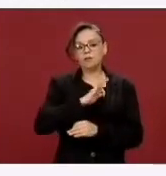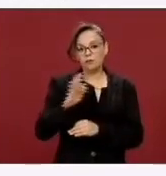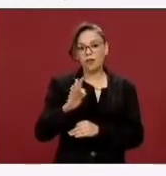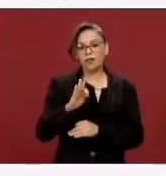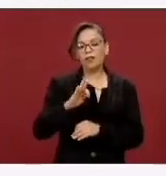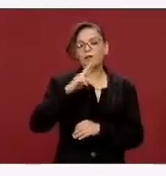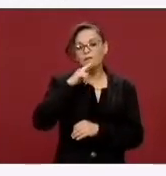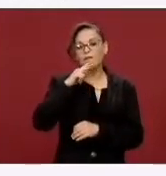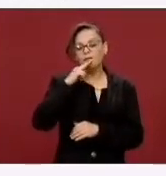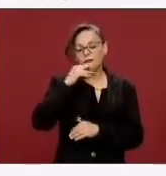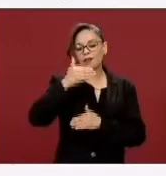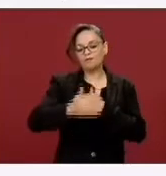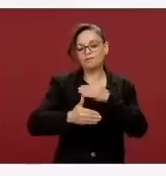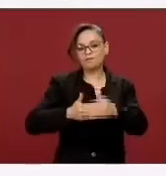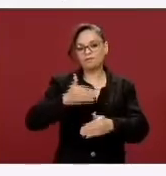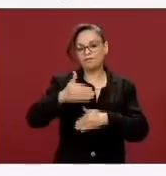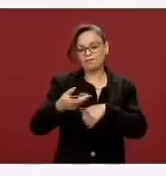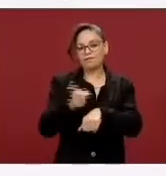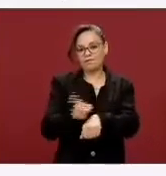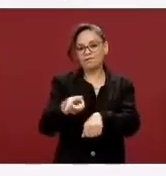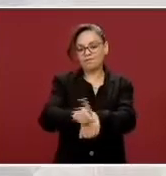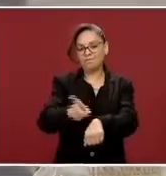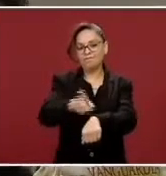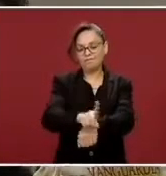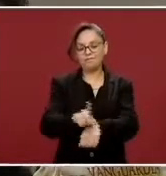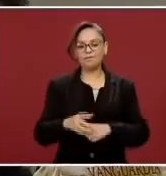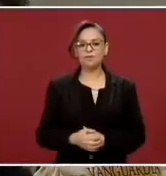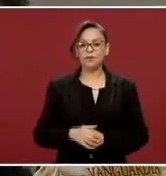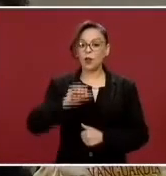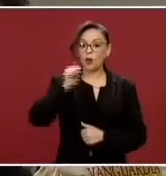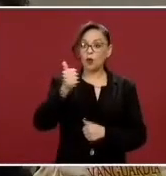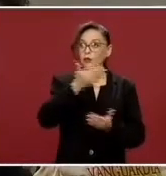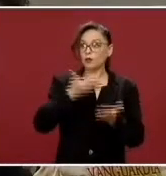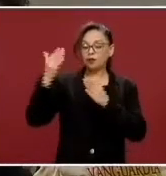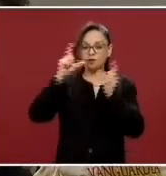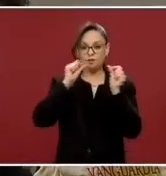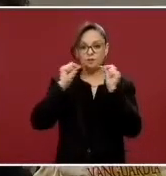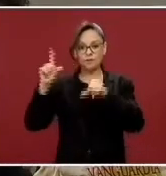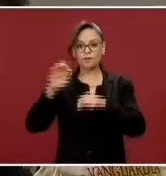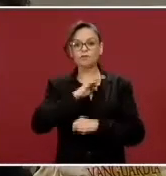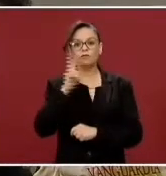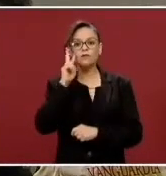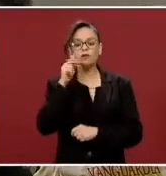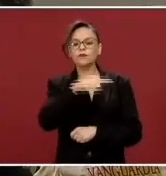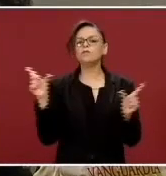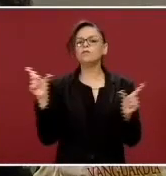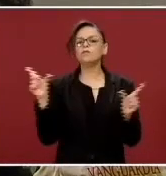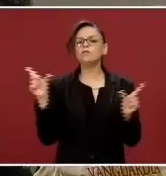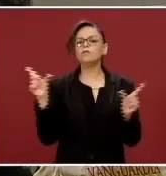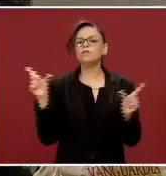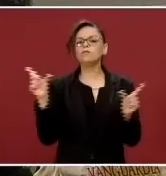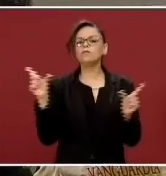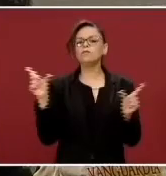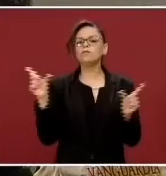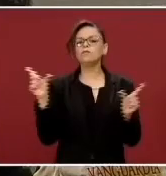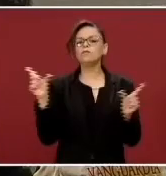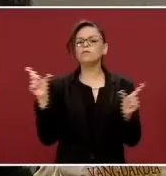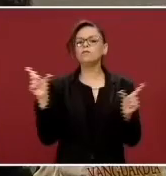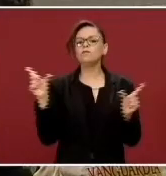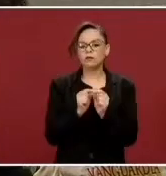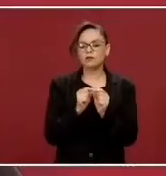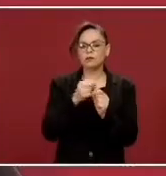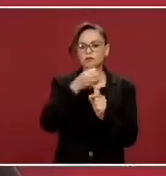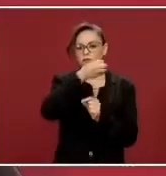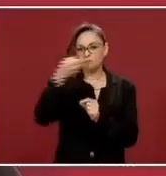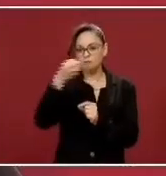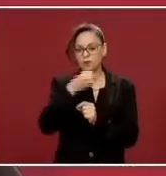día. En la siguiente diapositiva mostramos el resumen de las personas que lamentablemente perdieron la vida